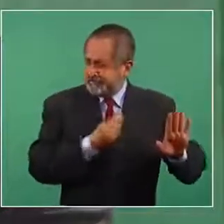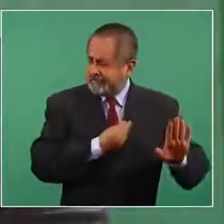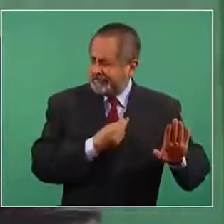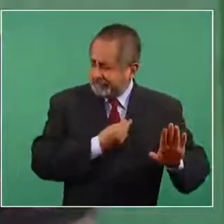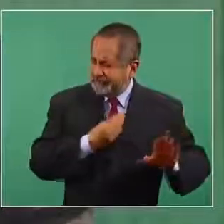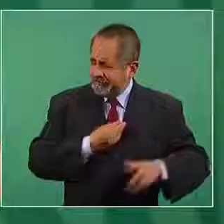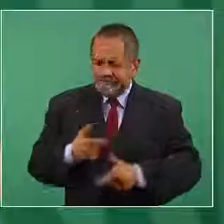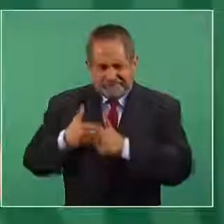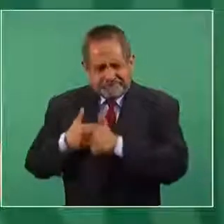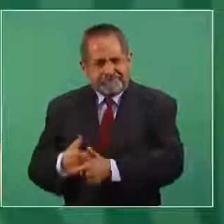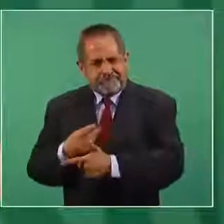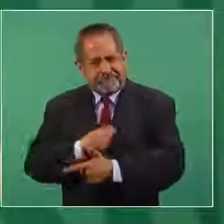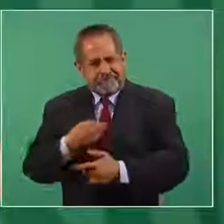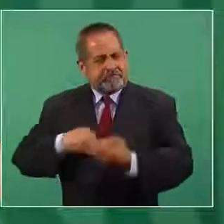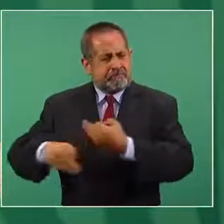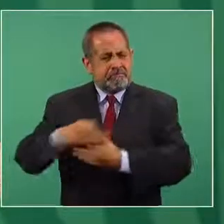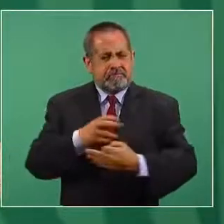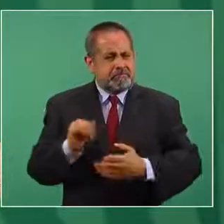Todos,